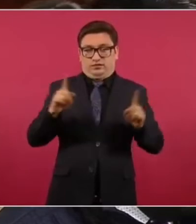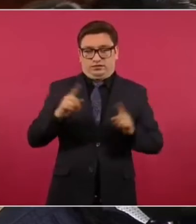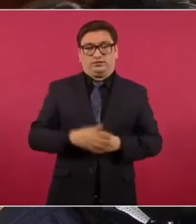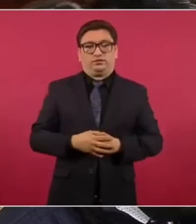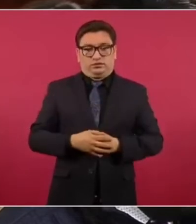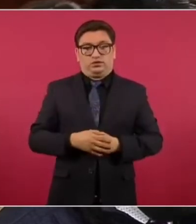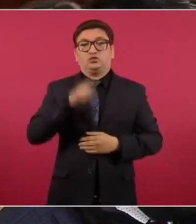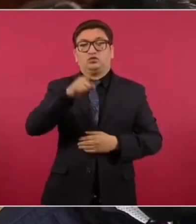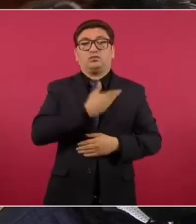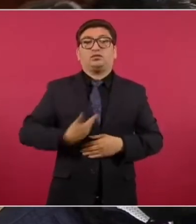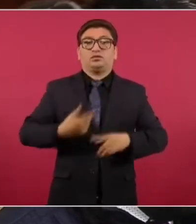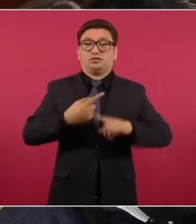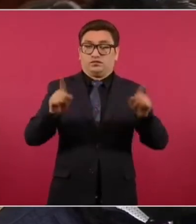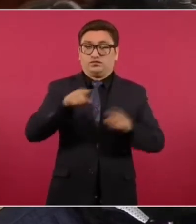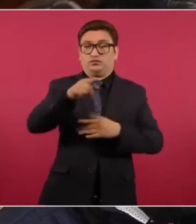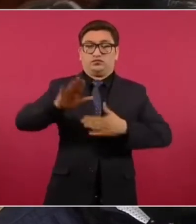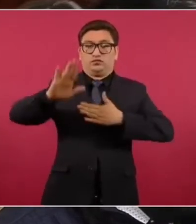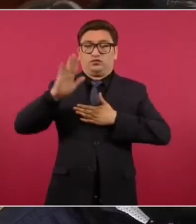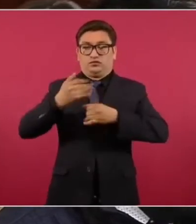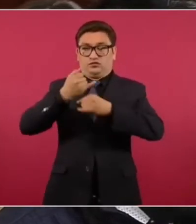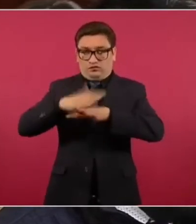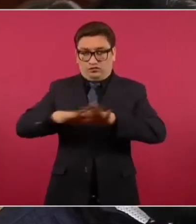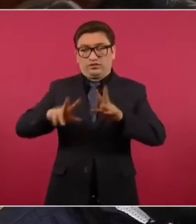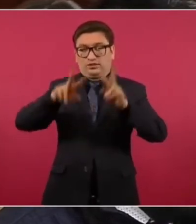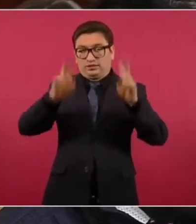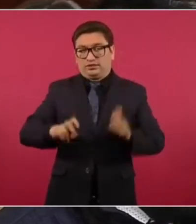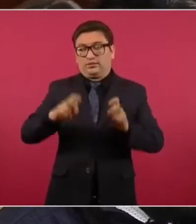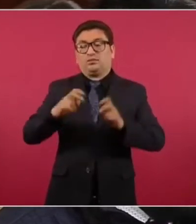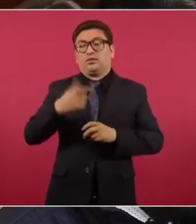usted se comprometió a darnos ese informe de género